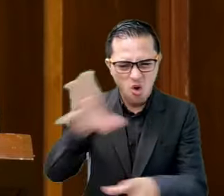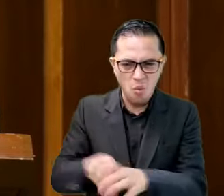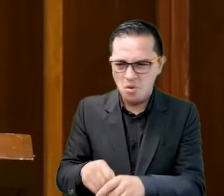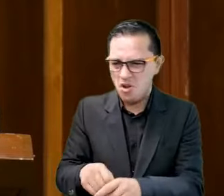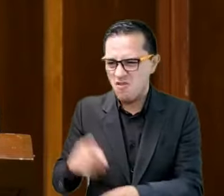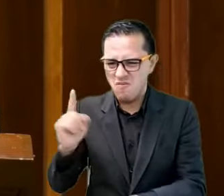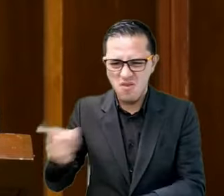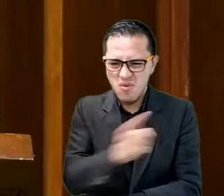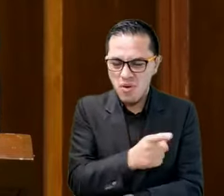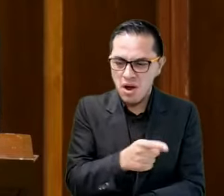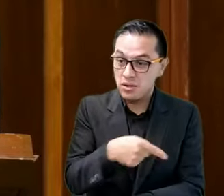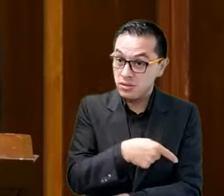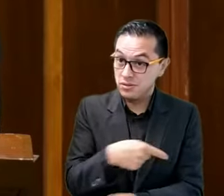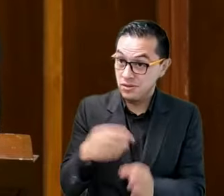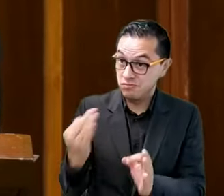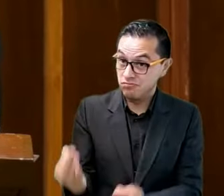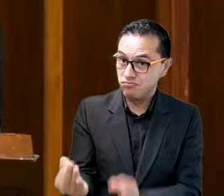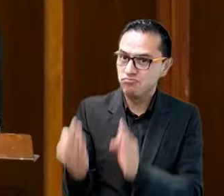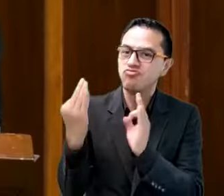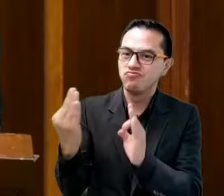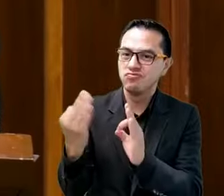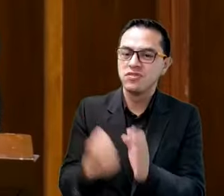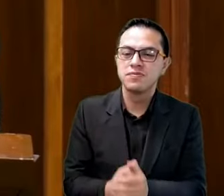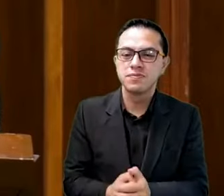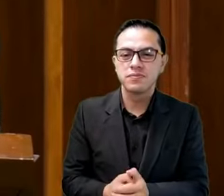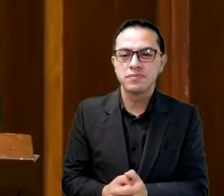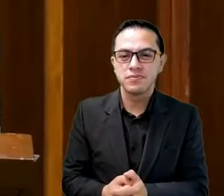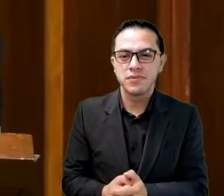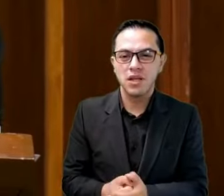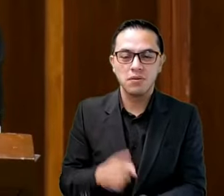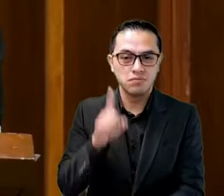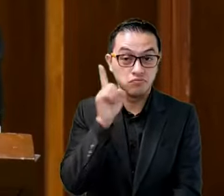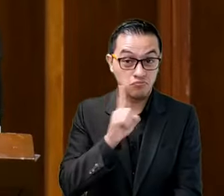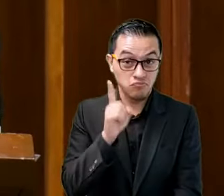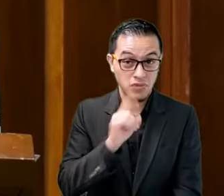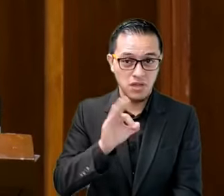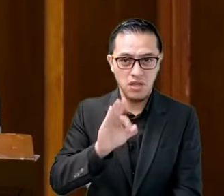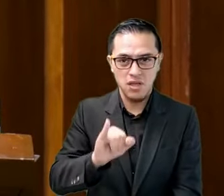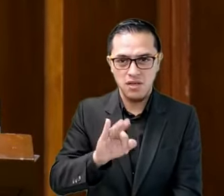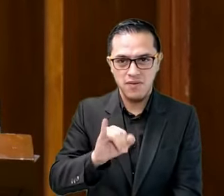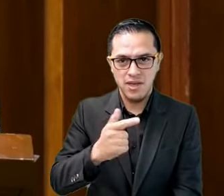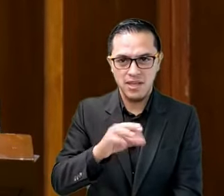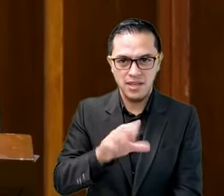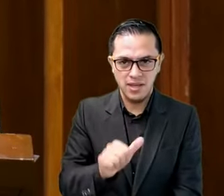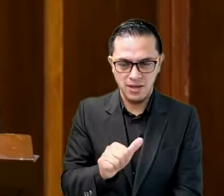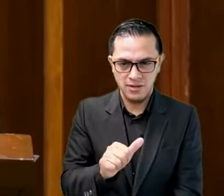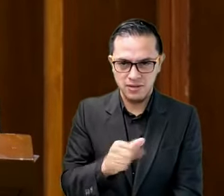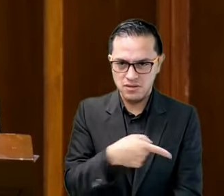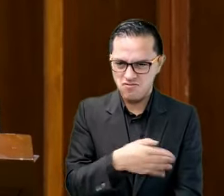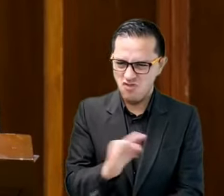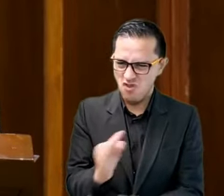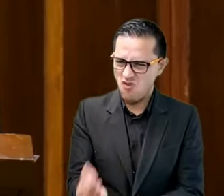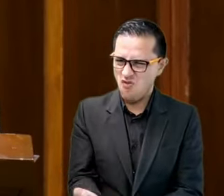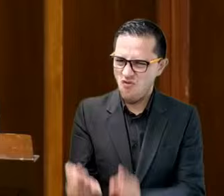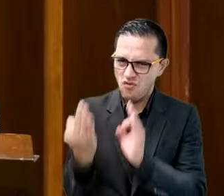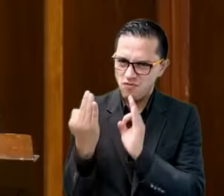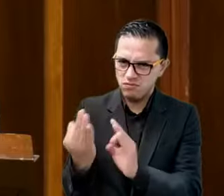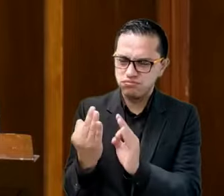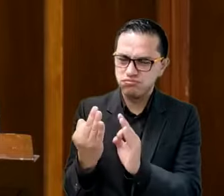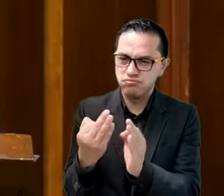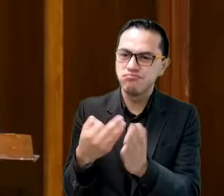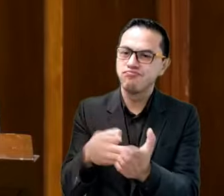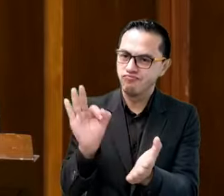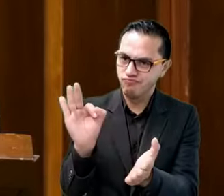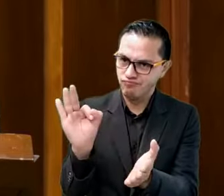centralizado sin la valentía de ifigenia y su lucha por el sistema electoral más